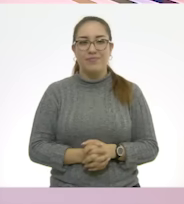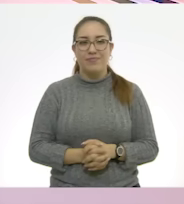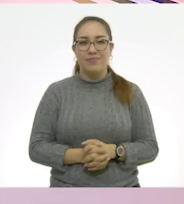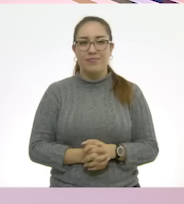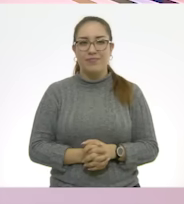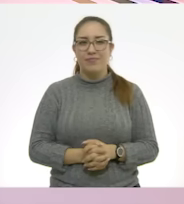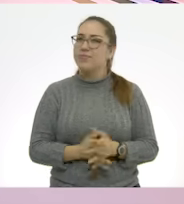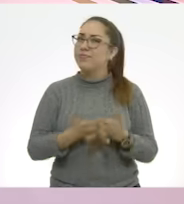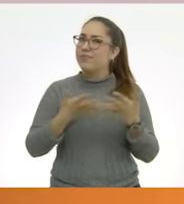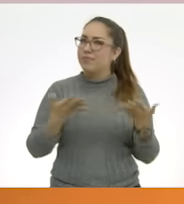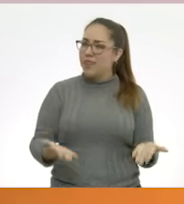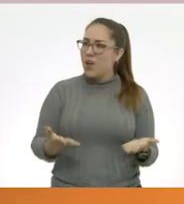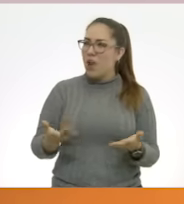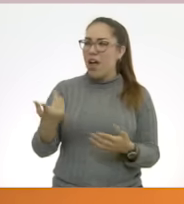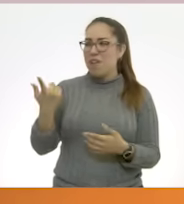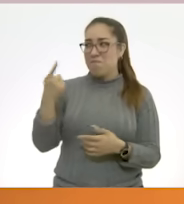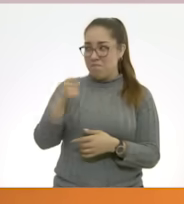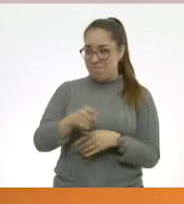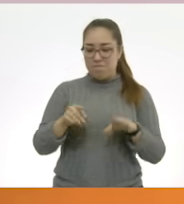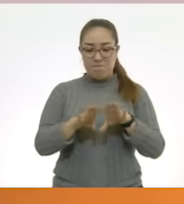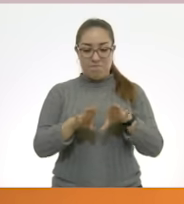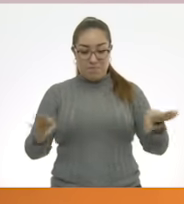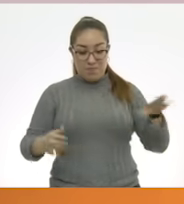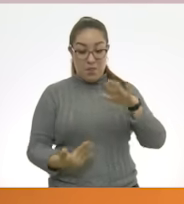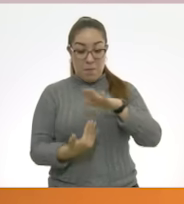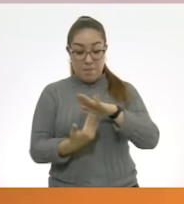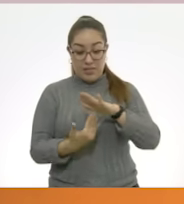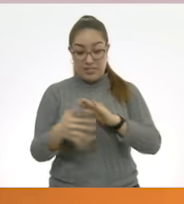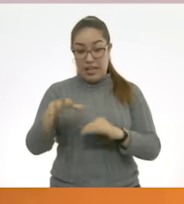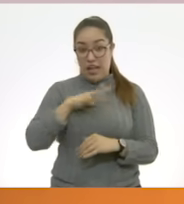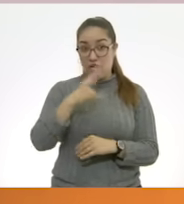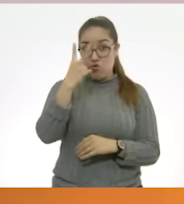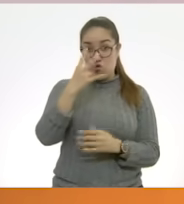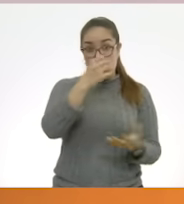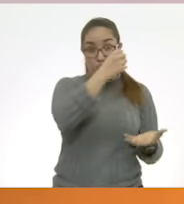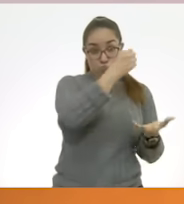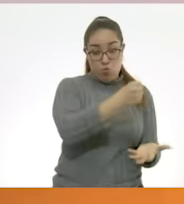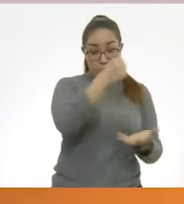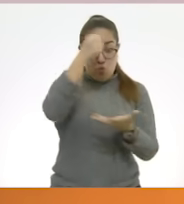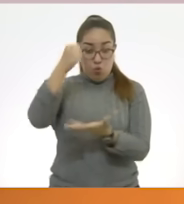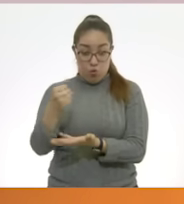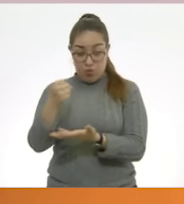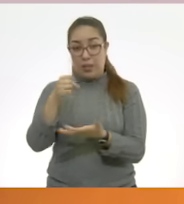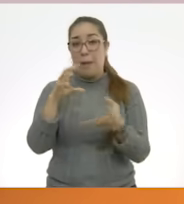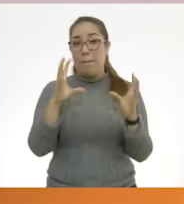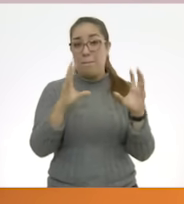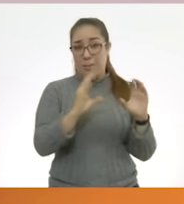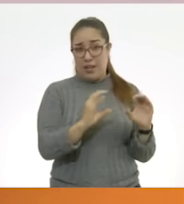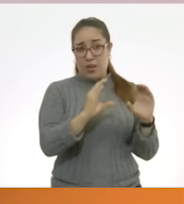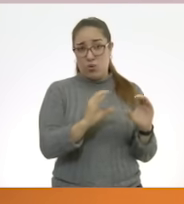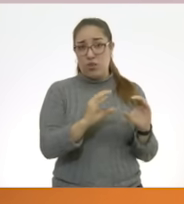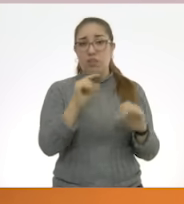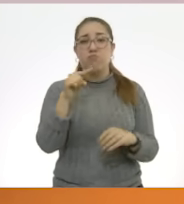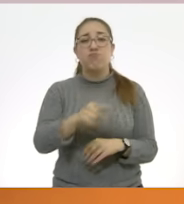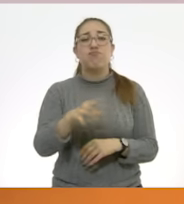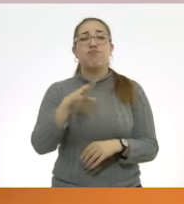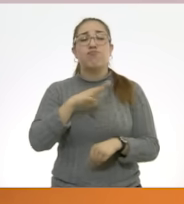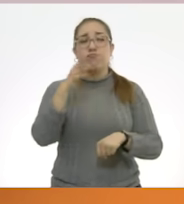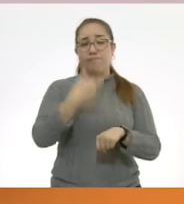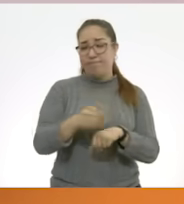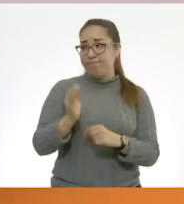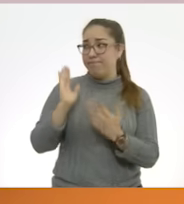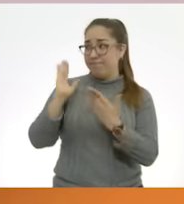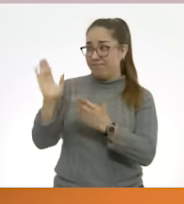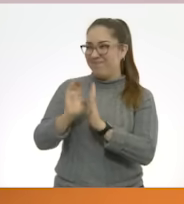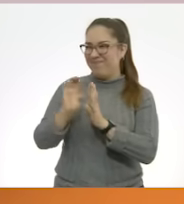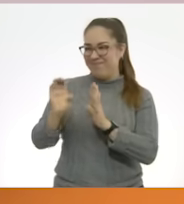Ahora, Alexia, tengo en la mesa dos bolsitas con pelotas. Estas pelotas de colores tienen números. Por ejemplo, esta